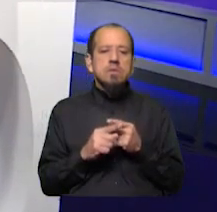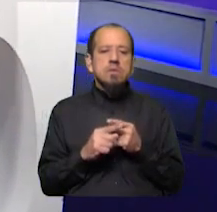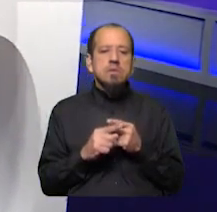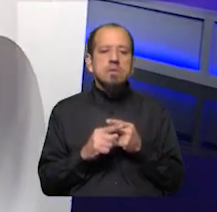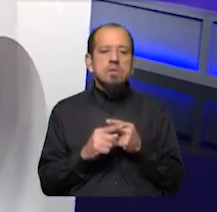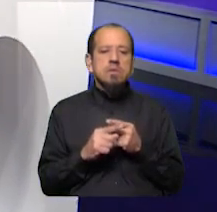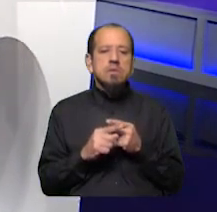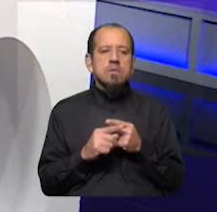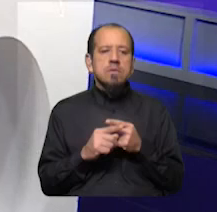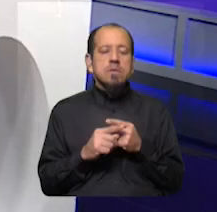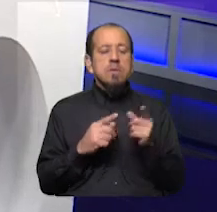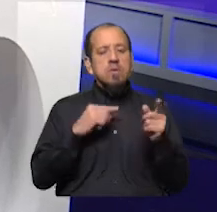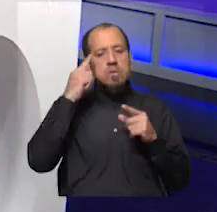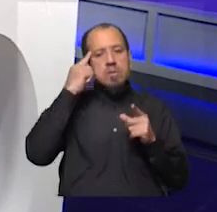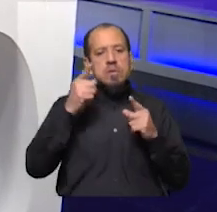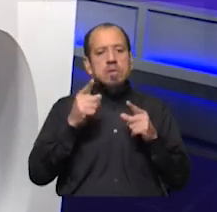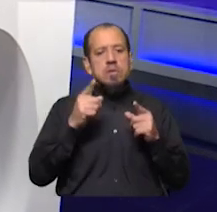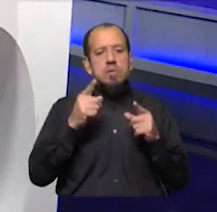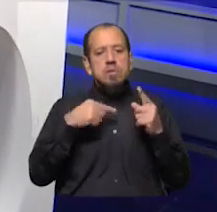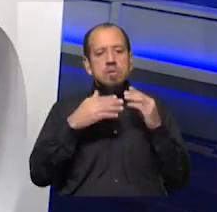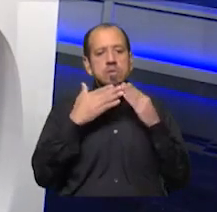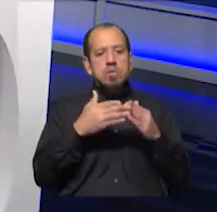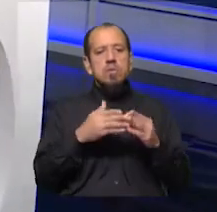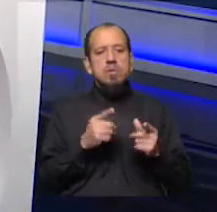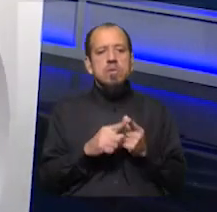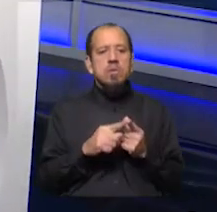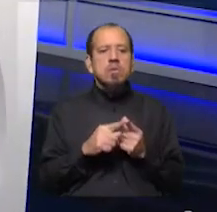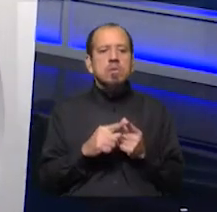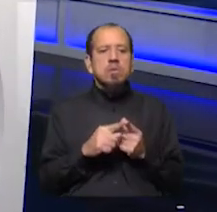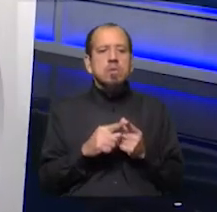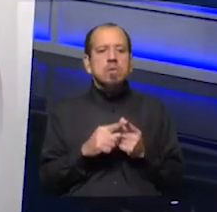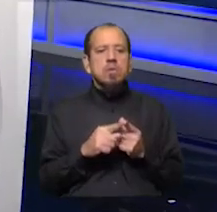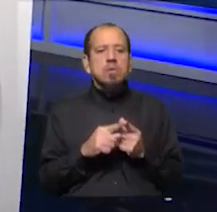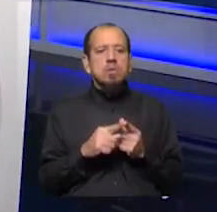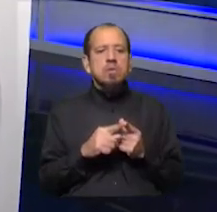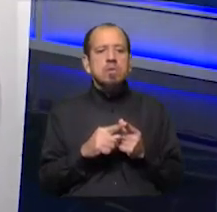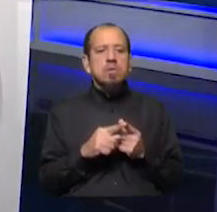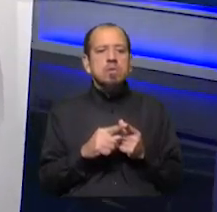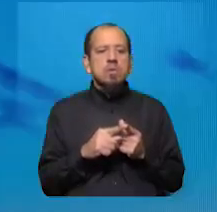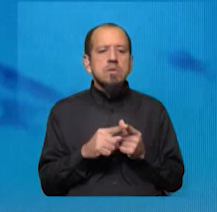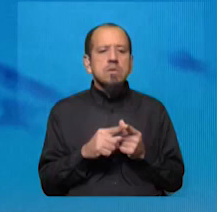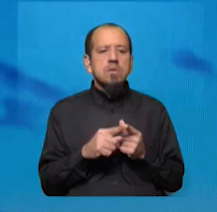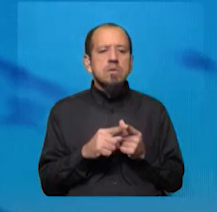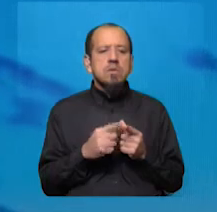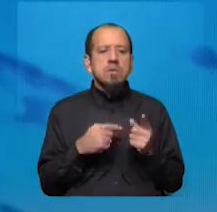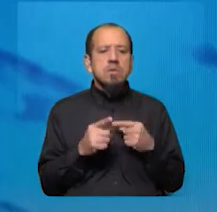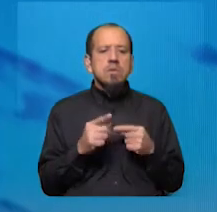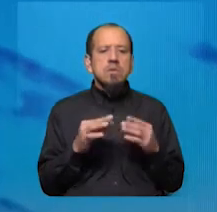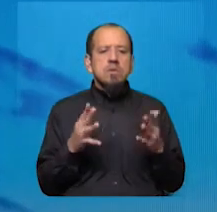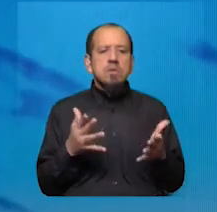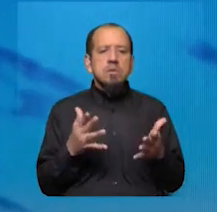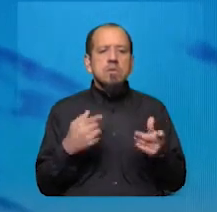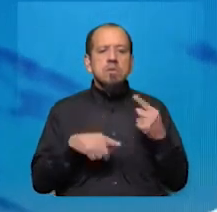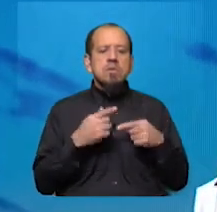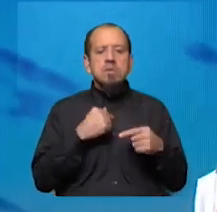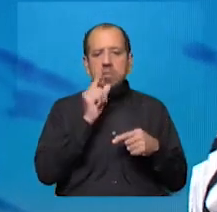porque yo estoy pensando en hacerte esta pregunta que es como desde desde el corazón desde el sentimiento de que